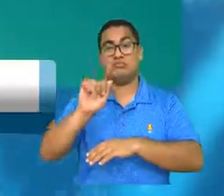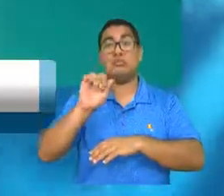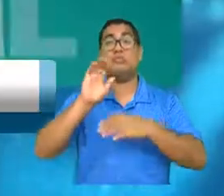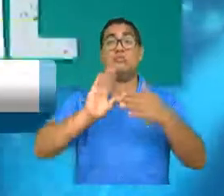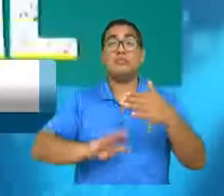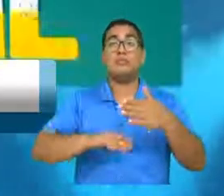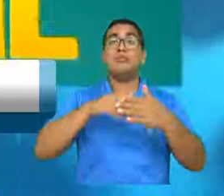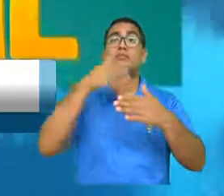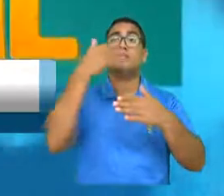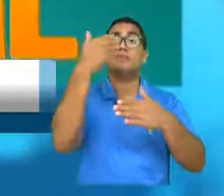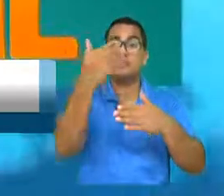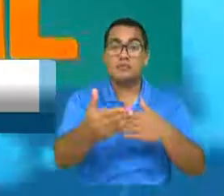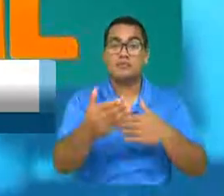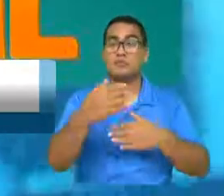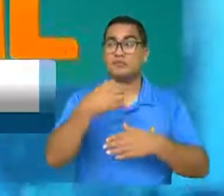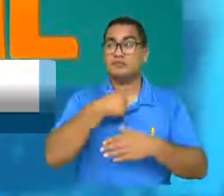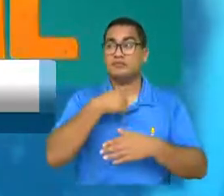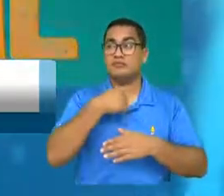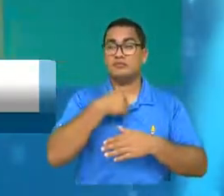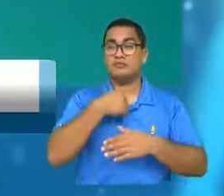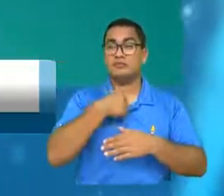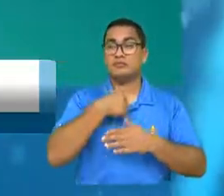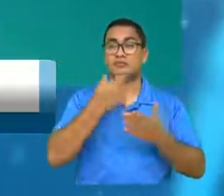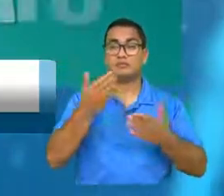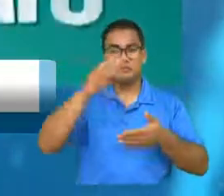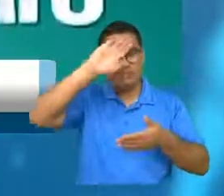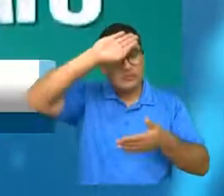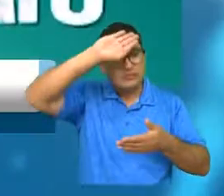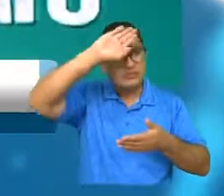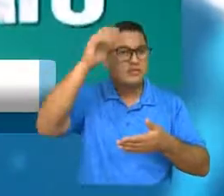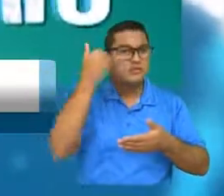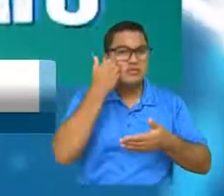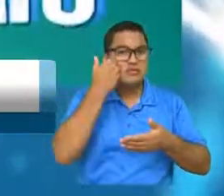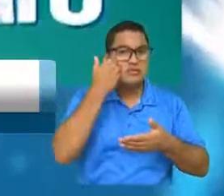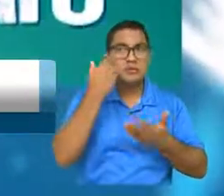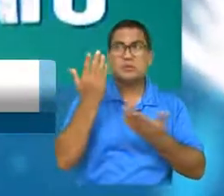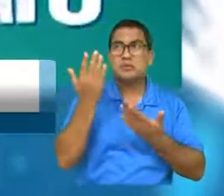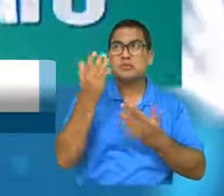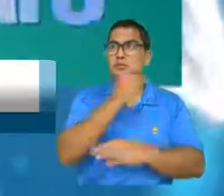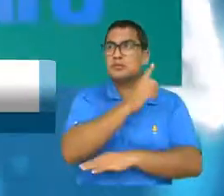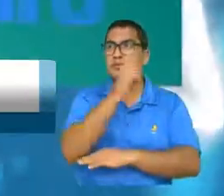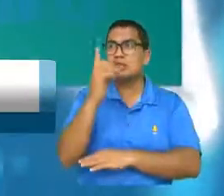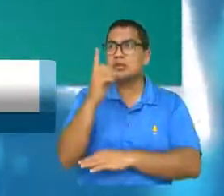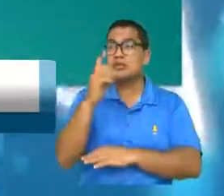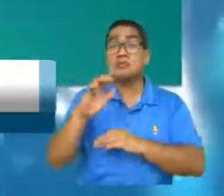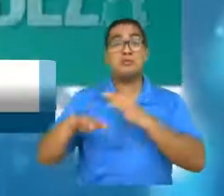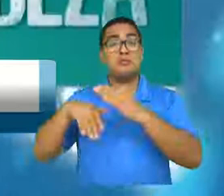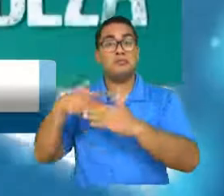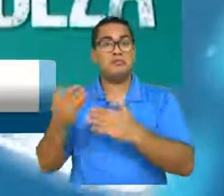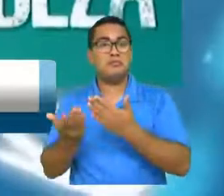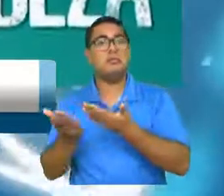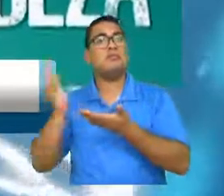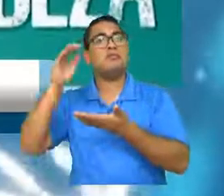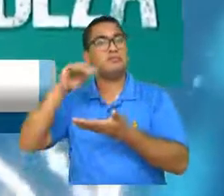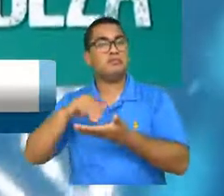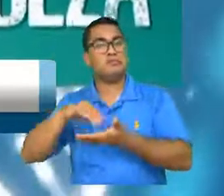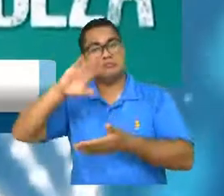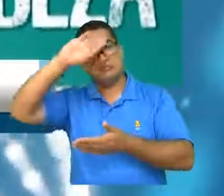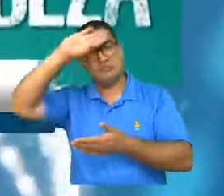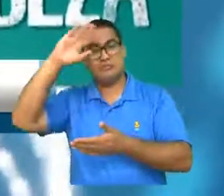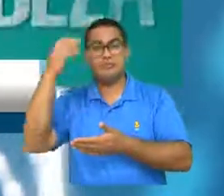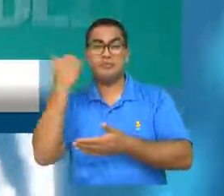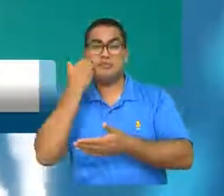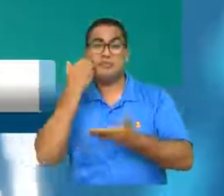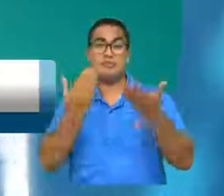que me da fiebre un día, pasa 3 días, no me da, y que después, entonces sí yo puedo reconocer que probablemente